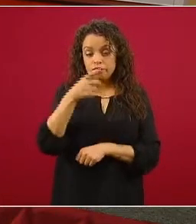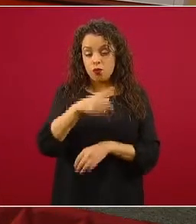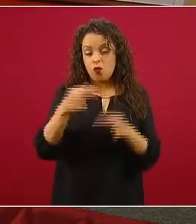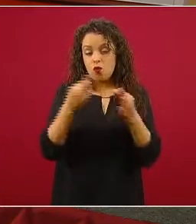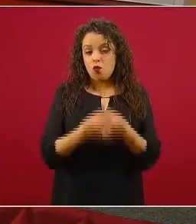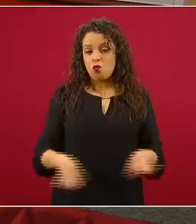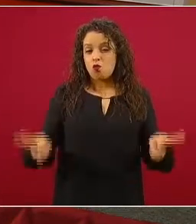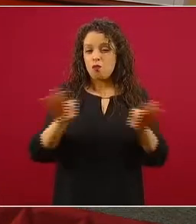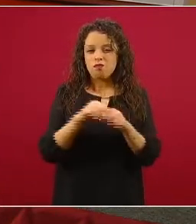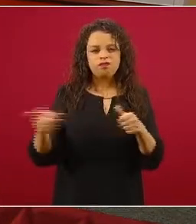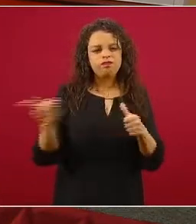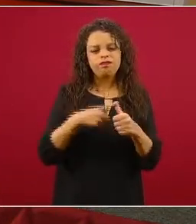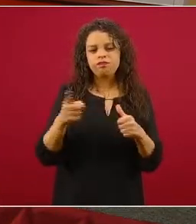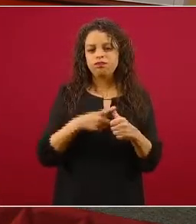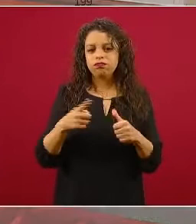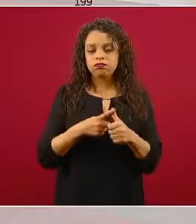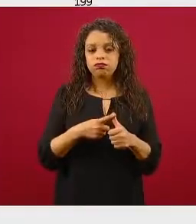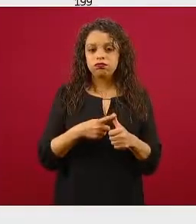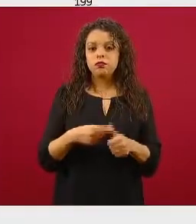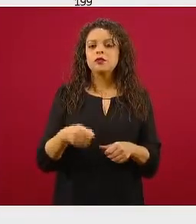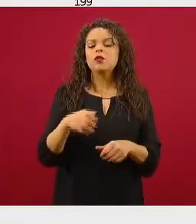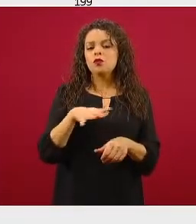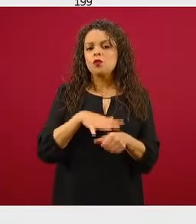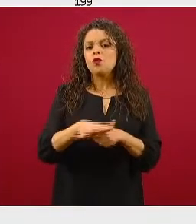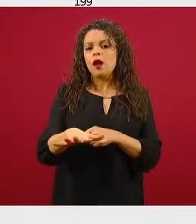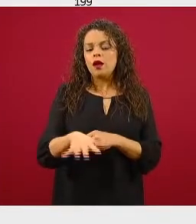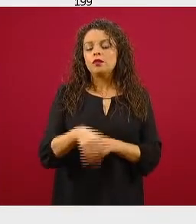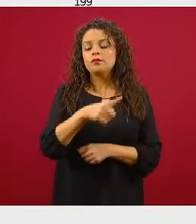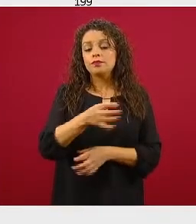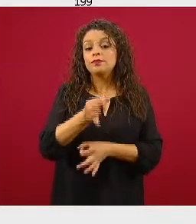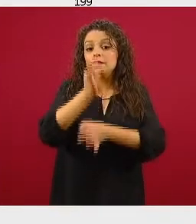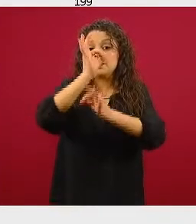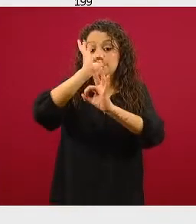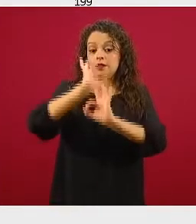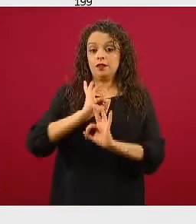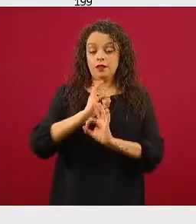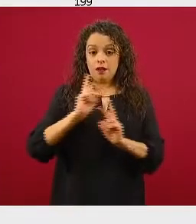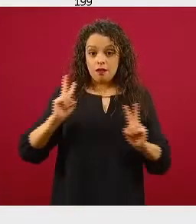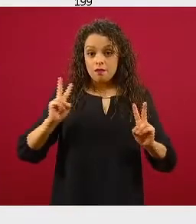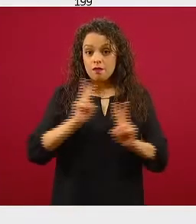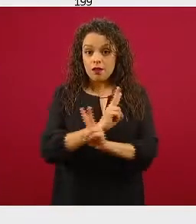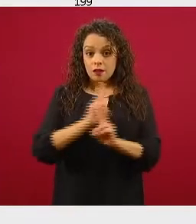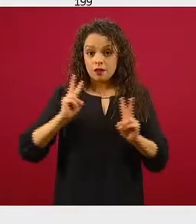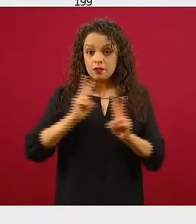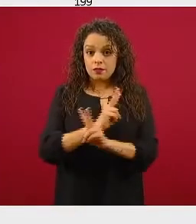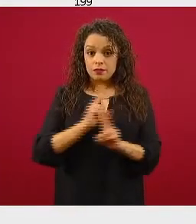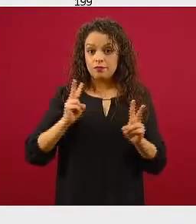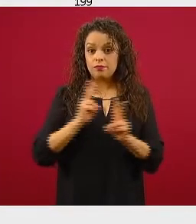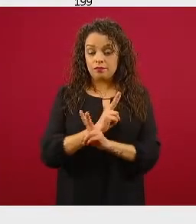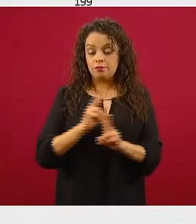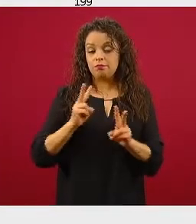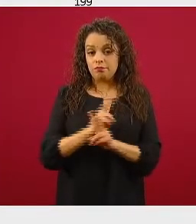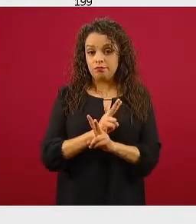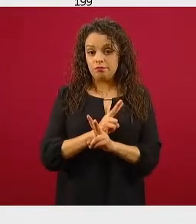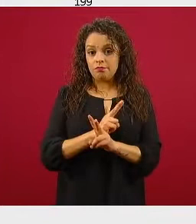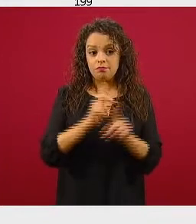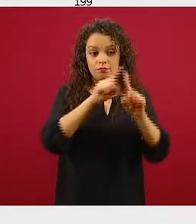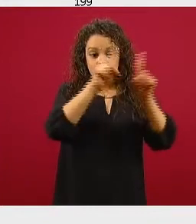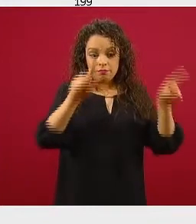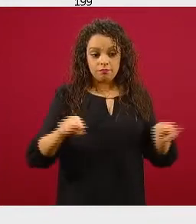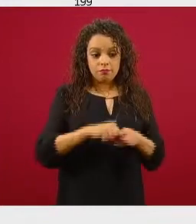adquirido, que son los ventiladores, los tan nombrados ventiladores adulto pediátrico, monitores de signos